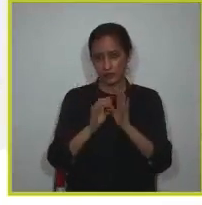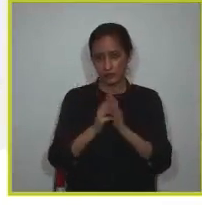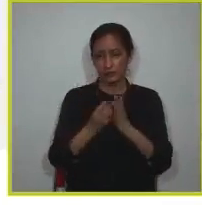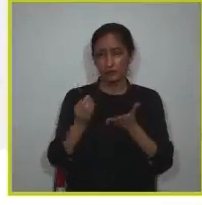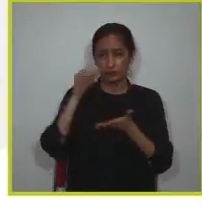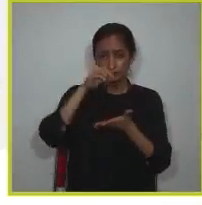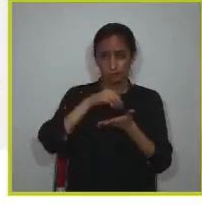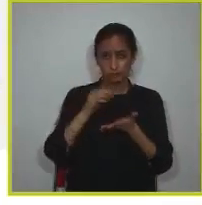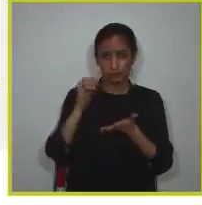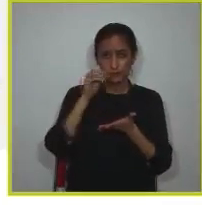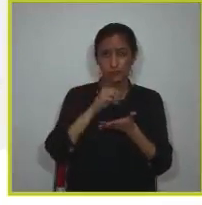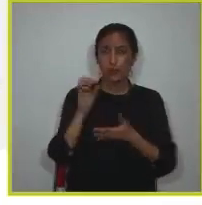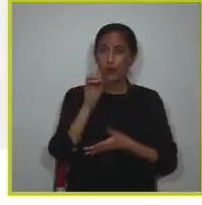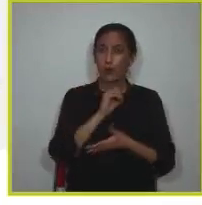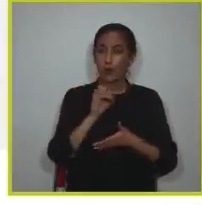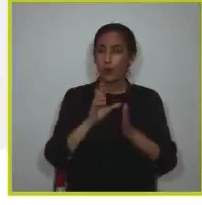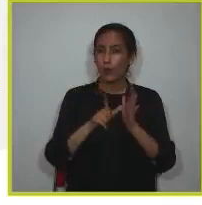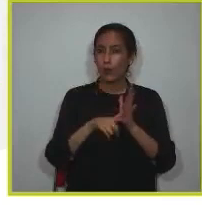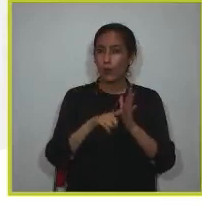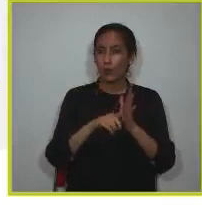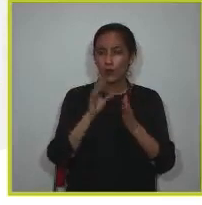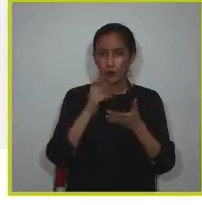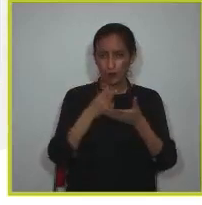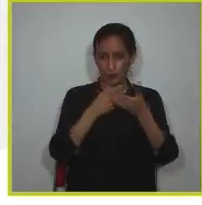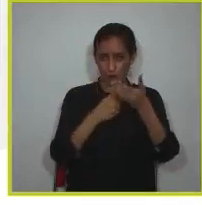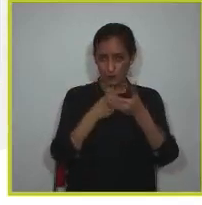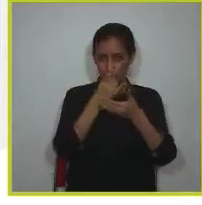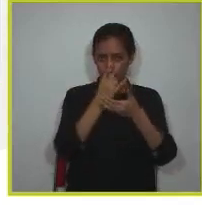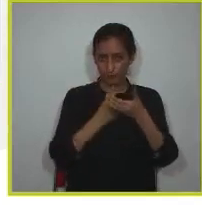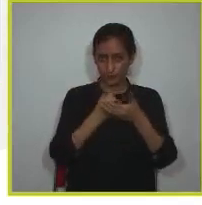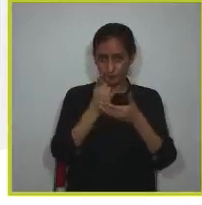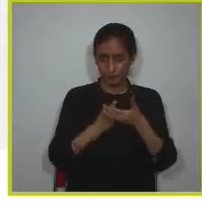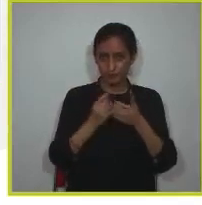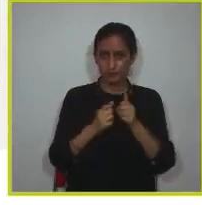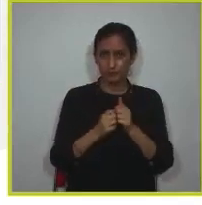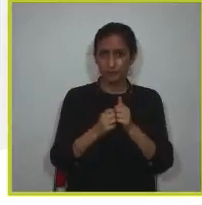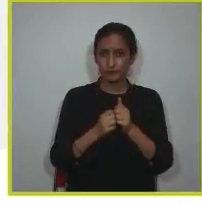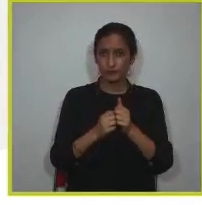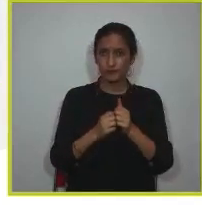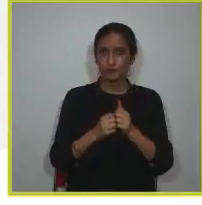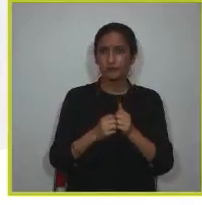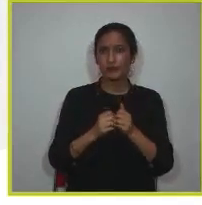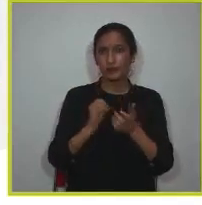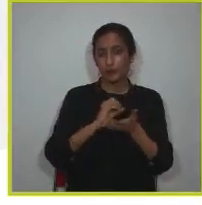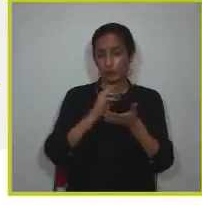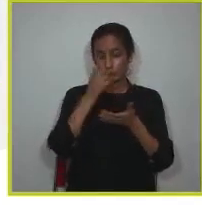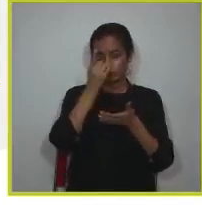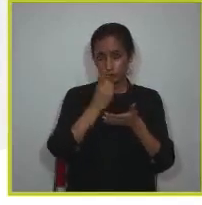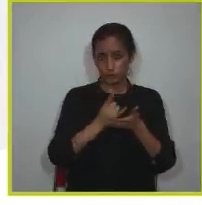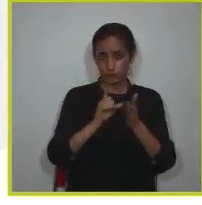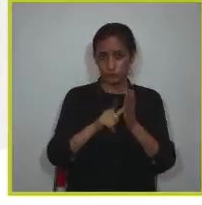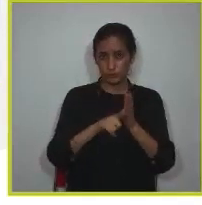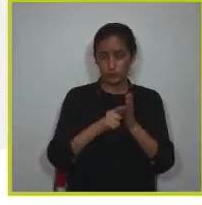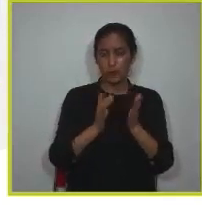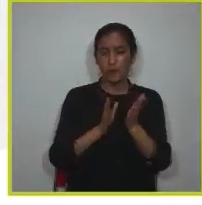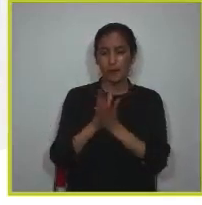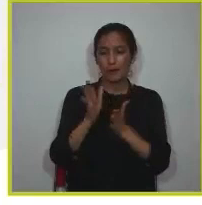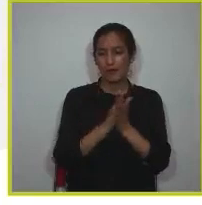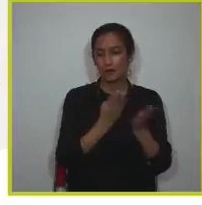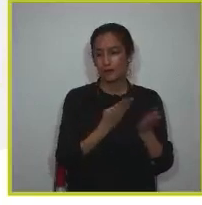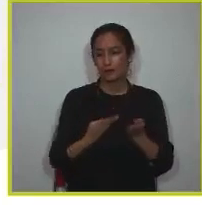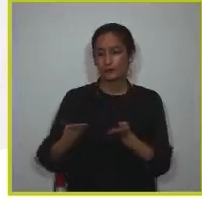insertarlo o descargarlo en formato primero editable y luego ya adjuntarlo en el expediente